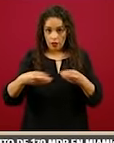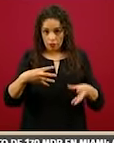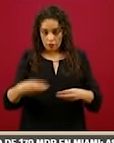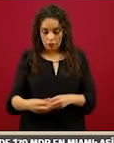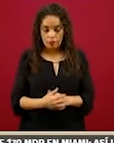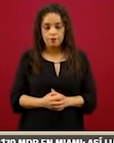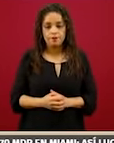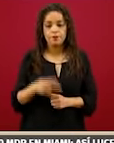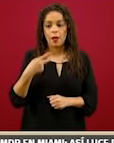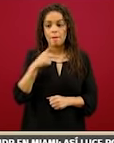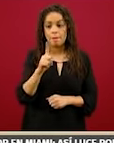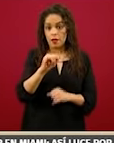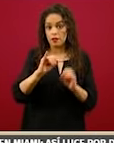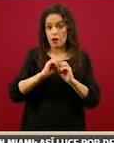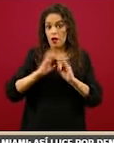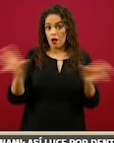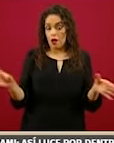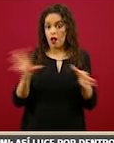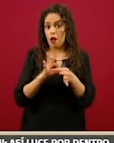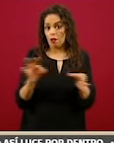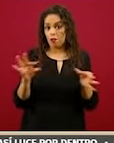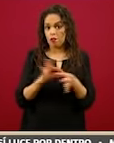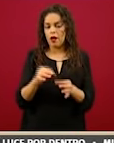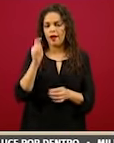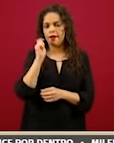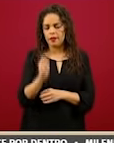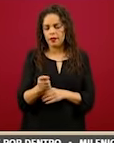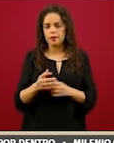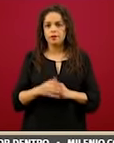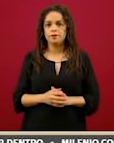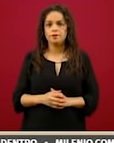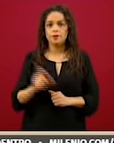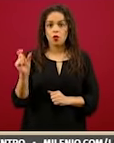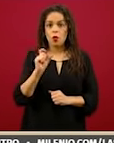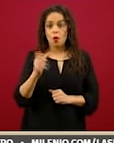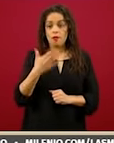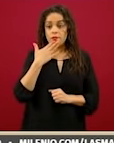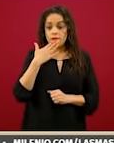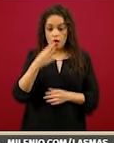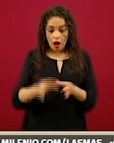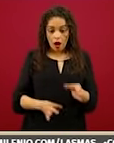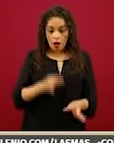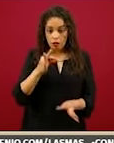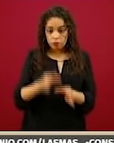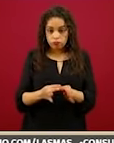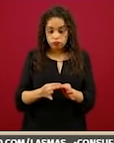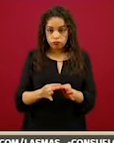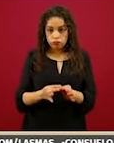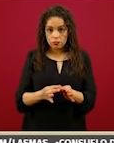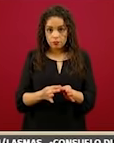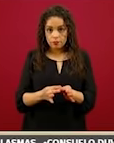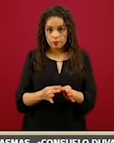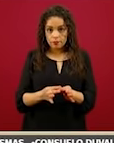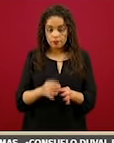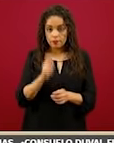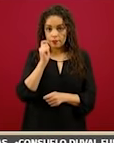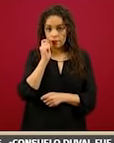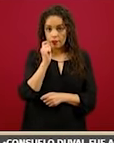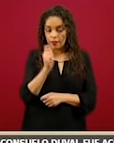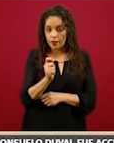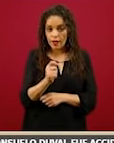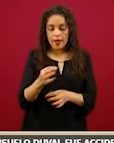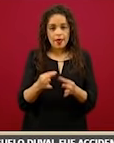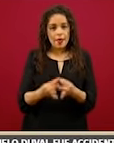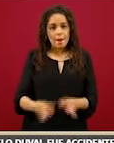muy claramente es siempre y cuando se cumplan con las medidas básicas, centrales, los pilares